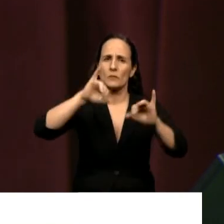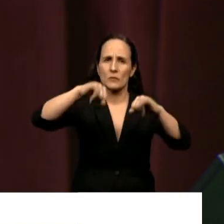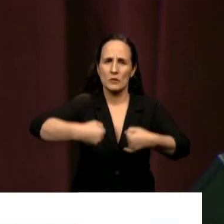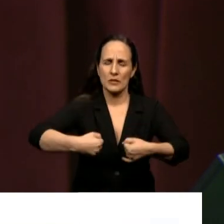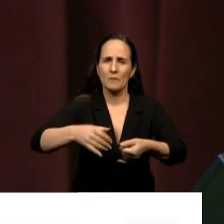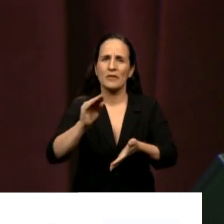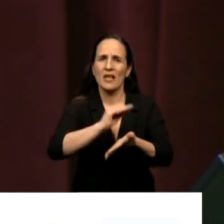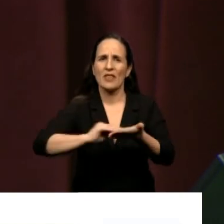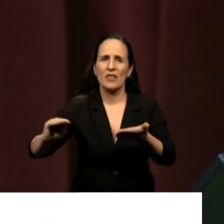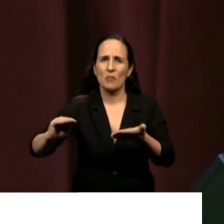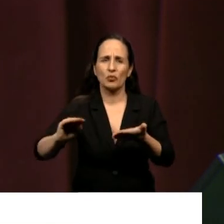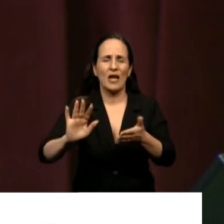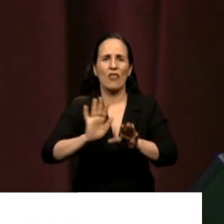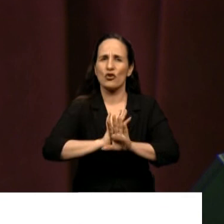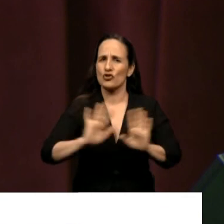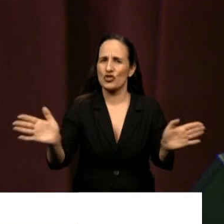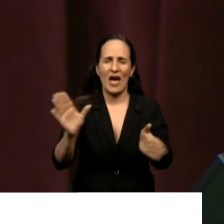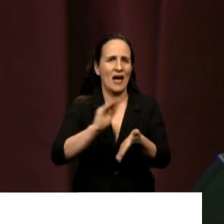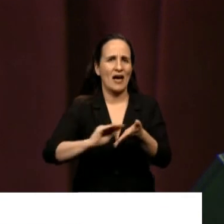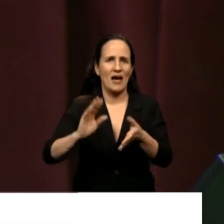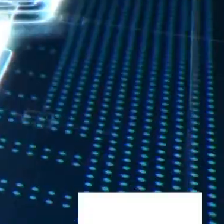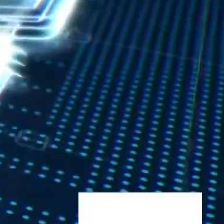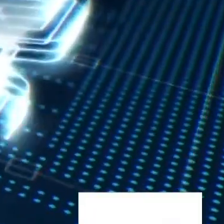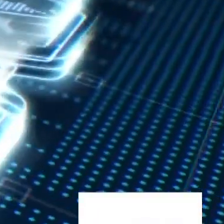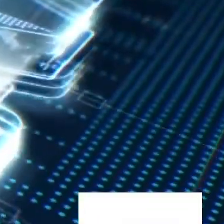El diputado ha dejado de pertenecer a este cuerpo.